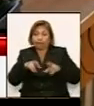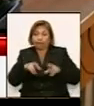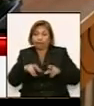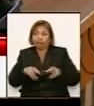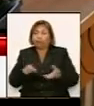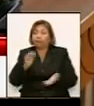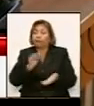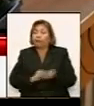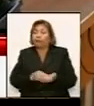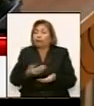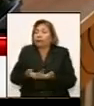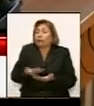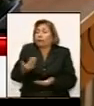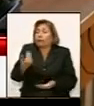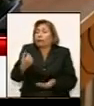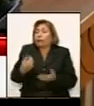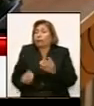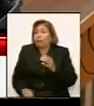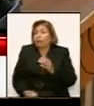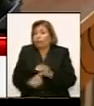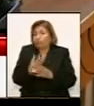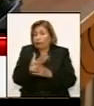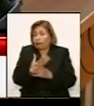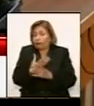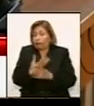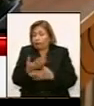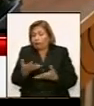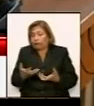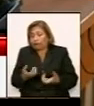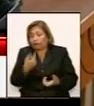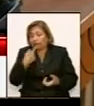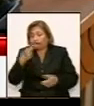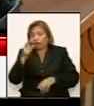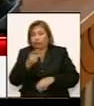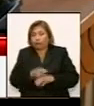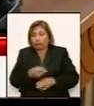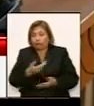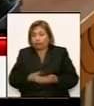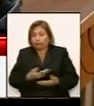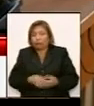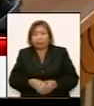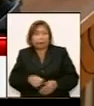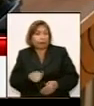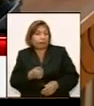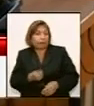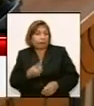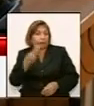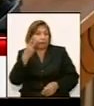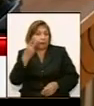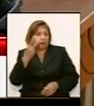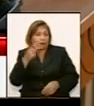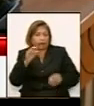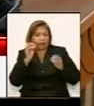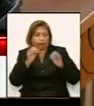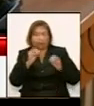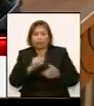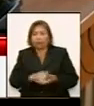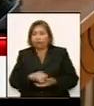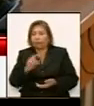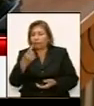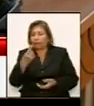lo que pasaba antes de septiembre, pero igual las queremos recalcar. Encontramos dos oportunidades. Primero, que